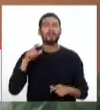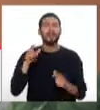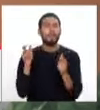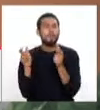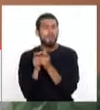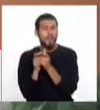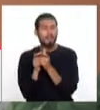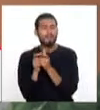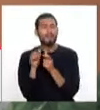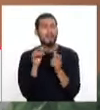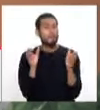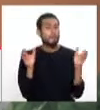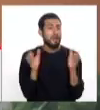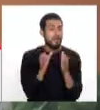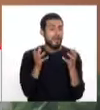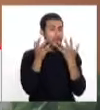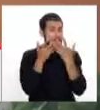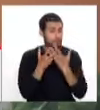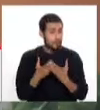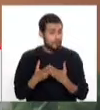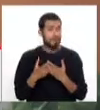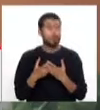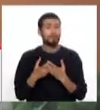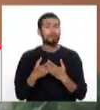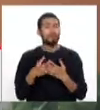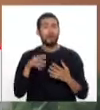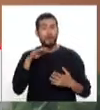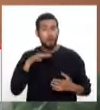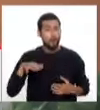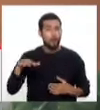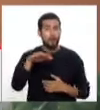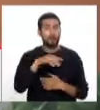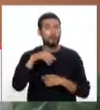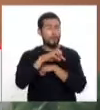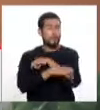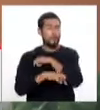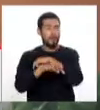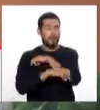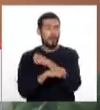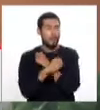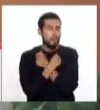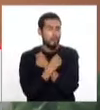y pequeñas empresas de nuestra querida patria.